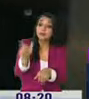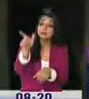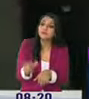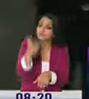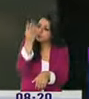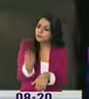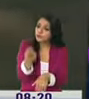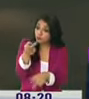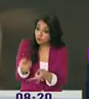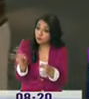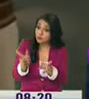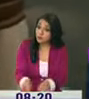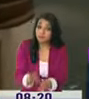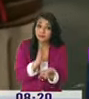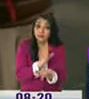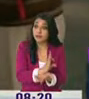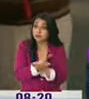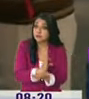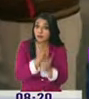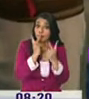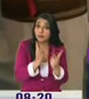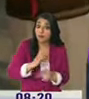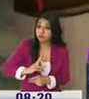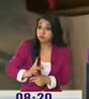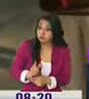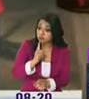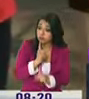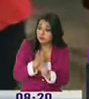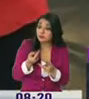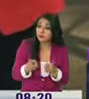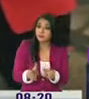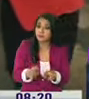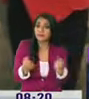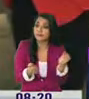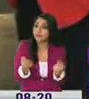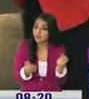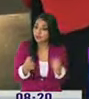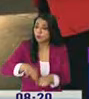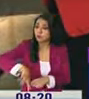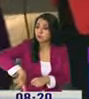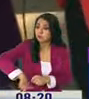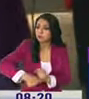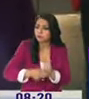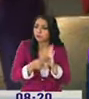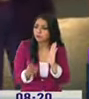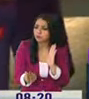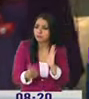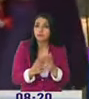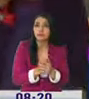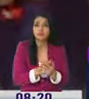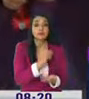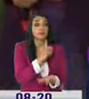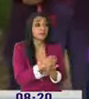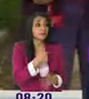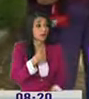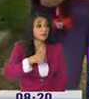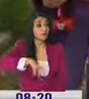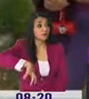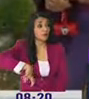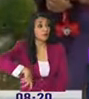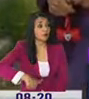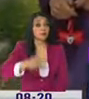Buenos días. Usted también ha sido testigo de robos aquí, incluso a los vehículos se les saca el cerebro. Sí, yo fui, a mí me robaron hace